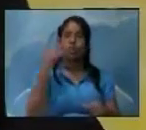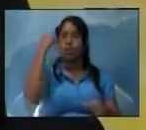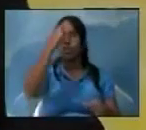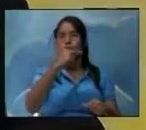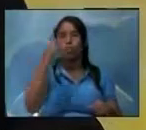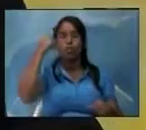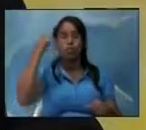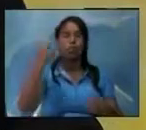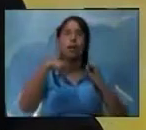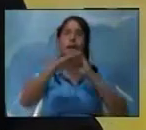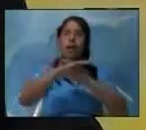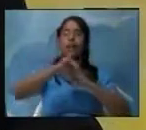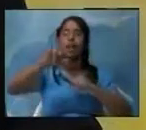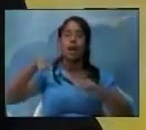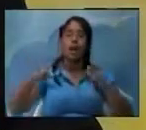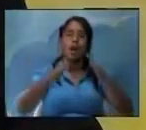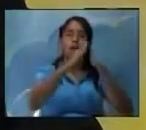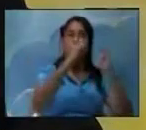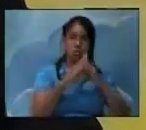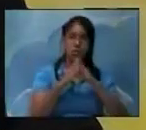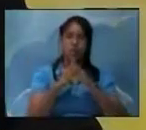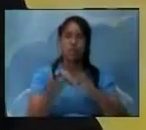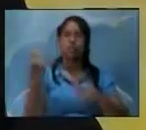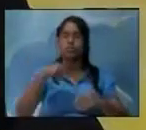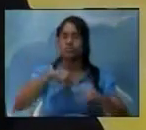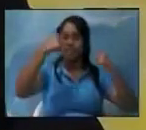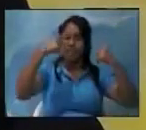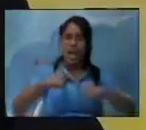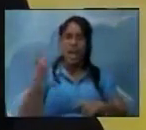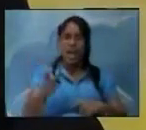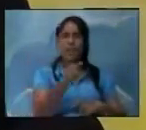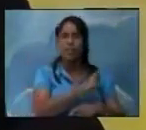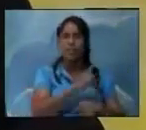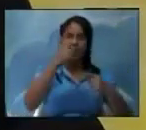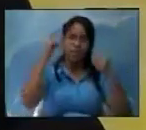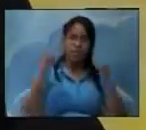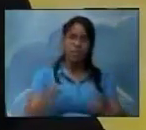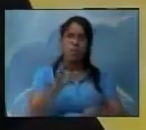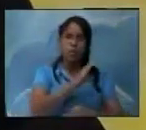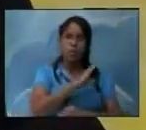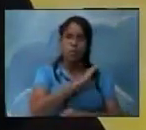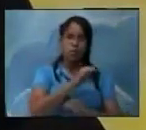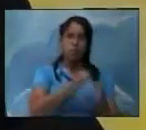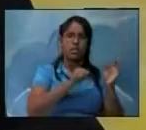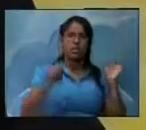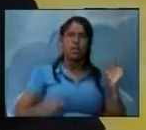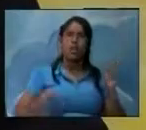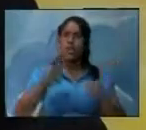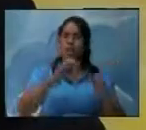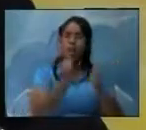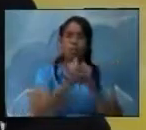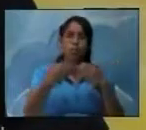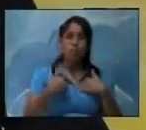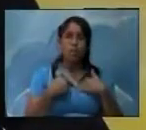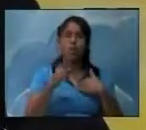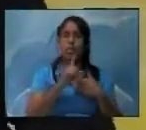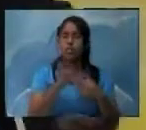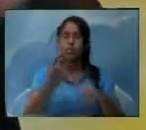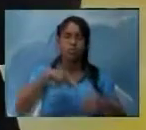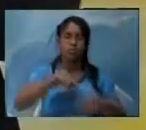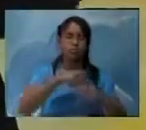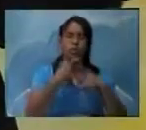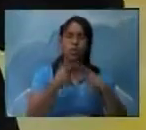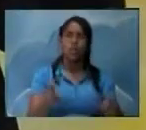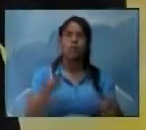rostro para ir a Jerusalén. Nosotros tenemos que ser gente de criterio propio. El Señor está conmigo. Y si no nos